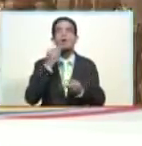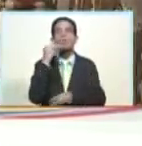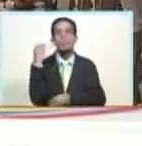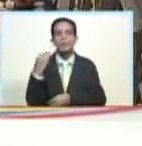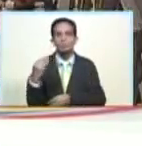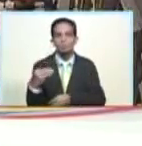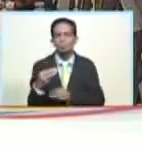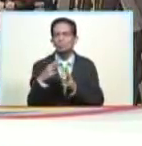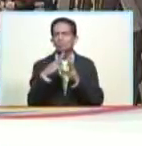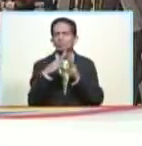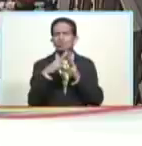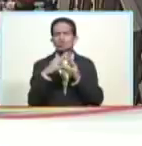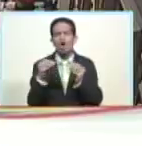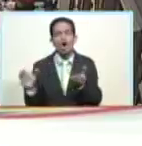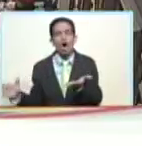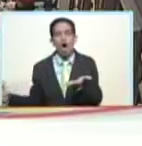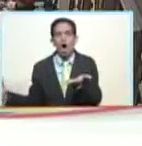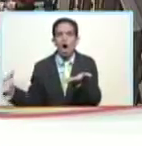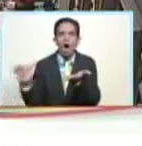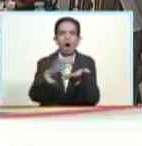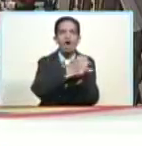juventud, a todos.